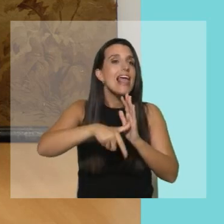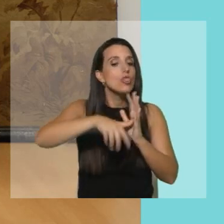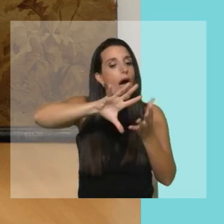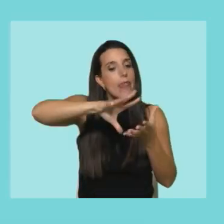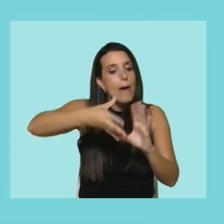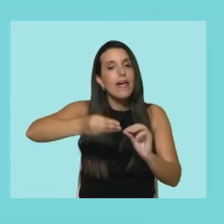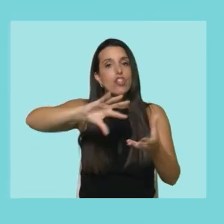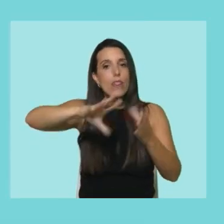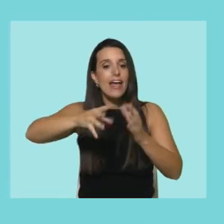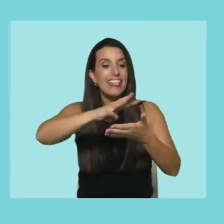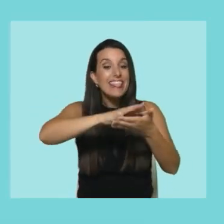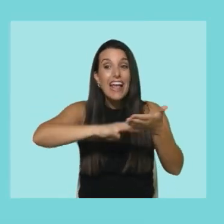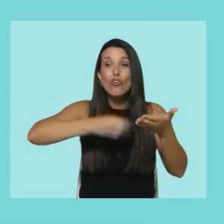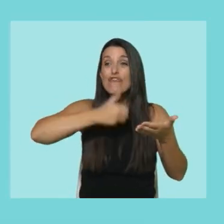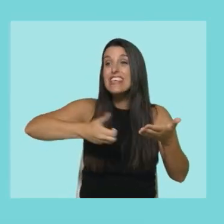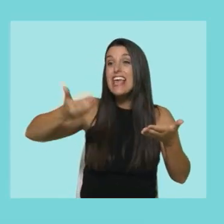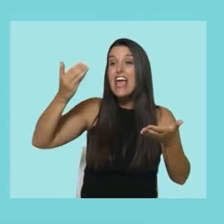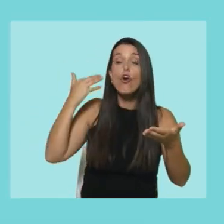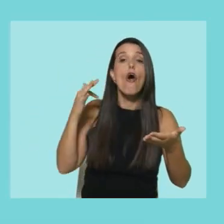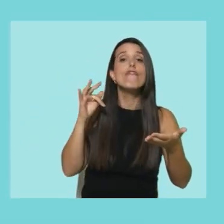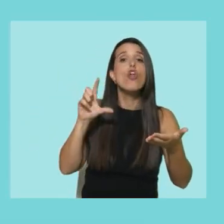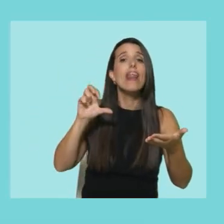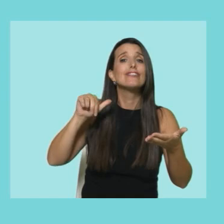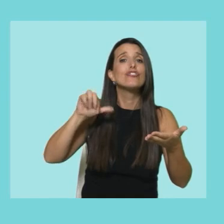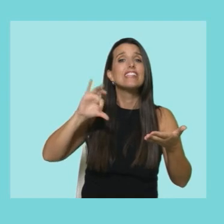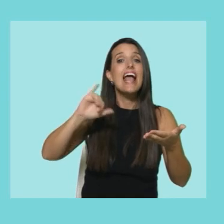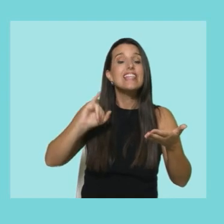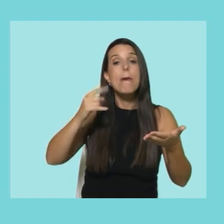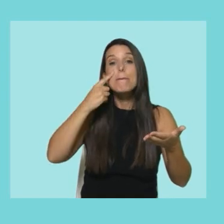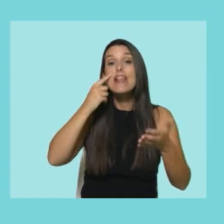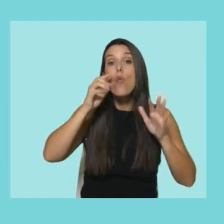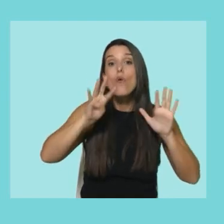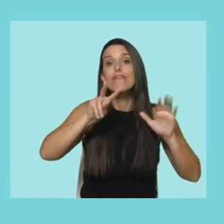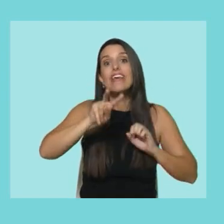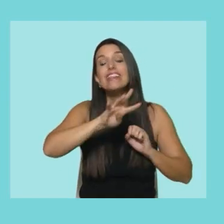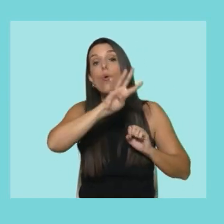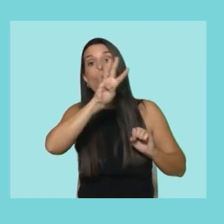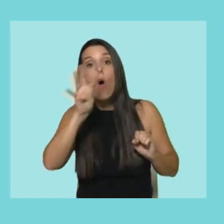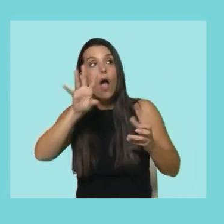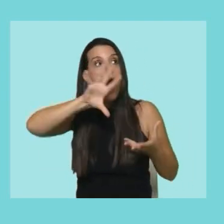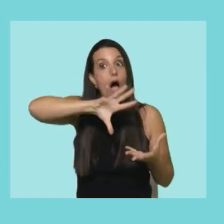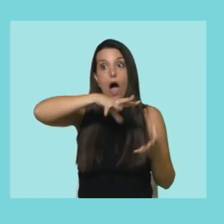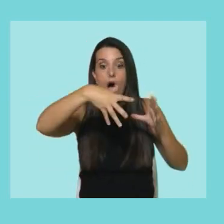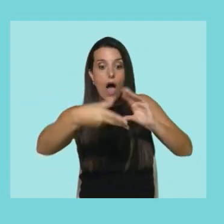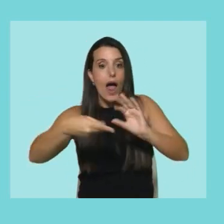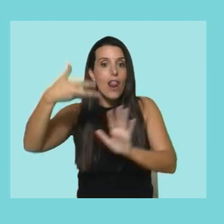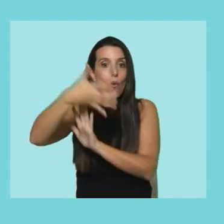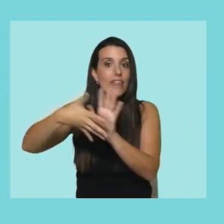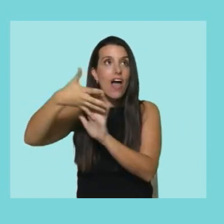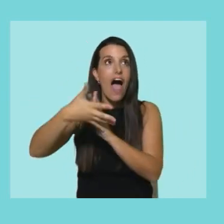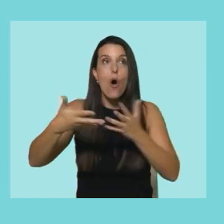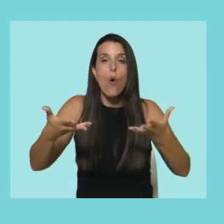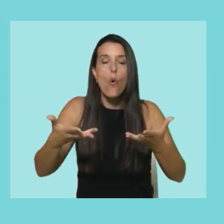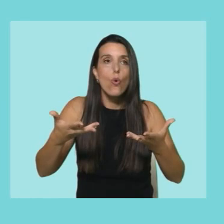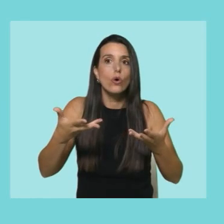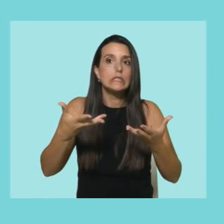y tomar un texto tan antiguo como el de Florencio Sánchez, del que se basa, Sí. que es de 1924, a una lengua de señas actual, pasa